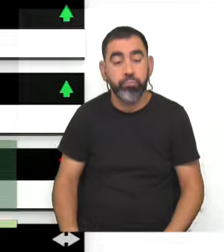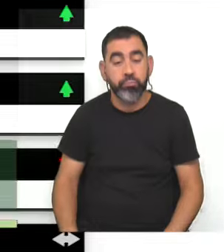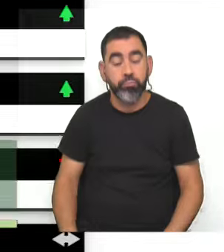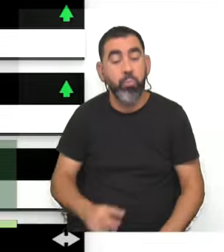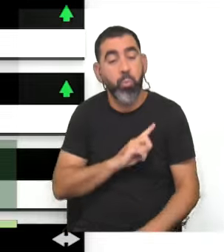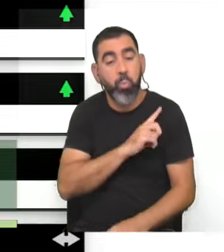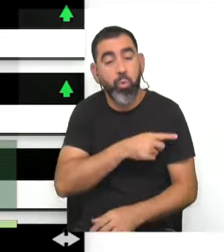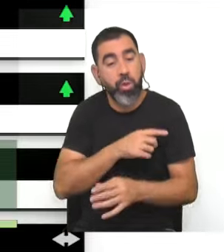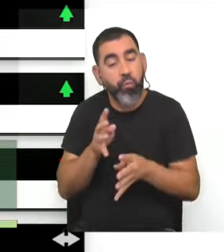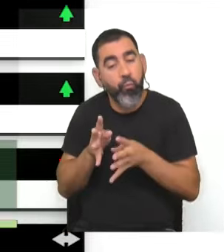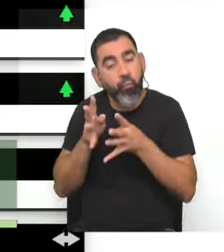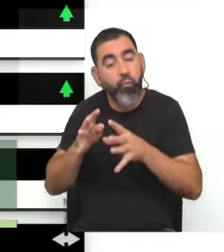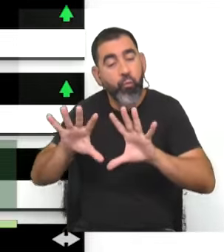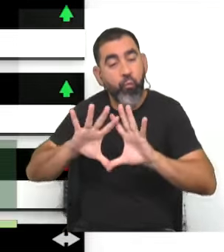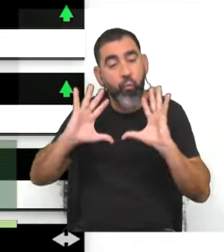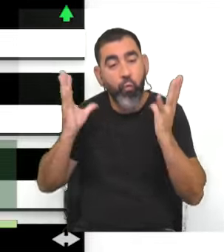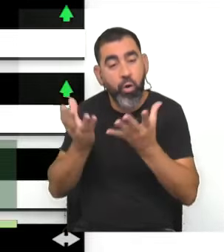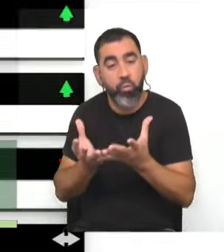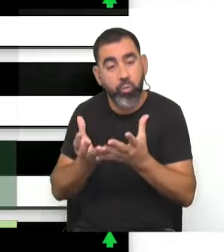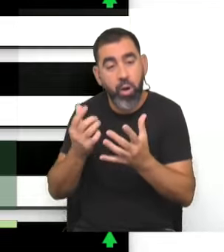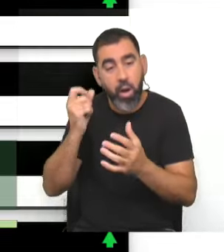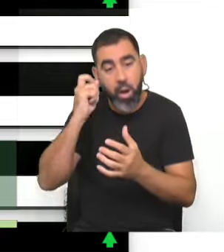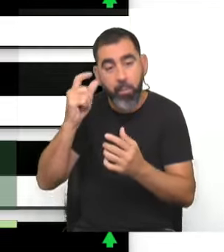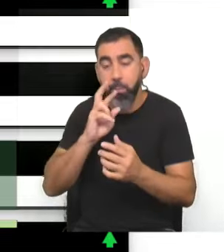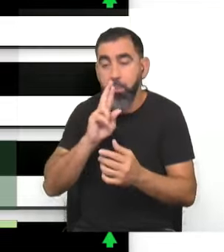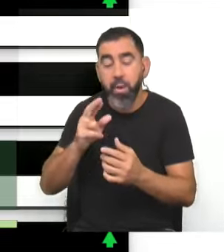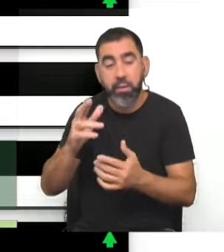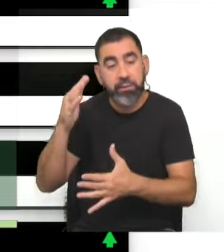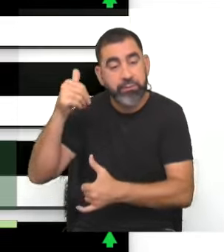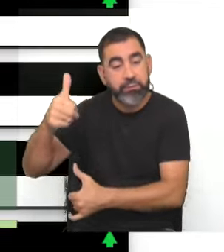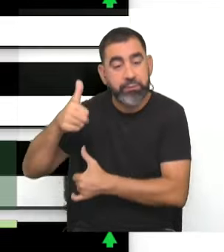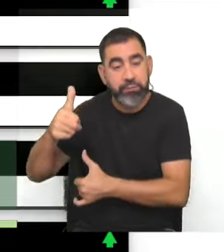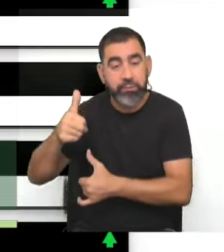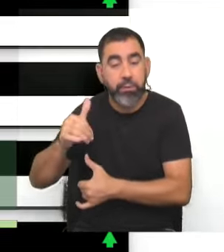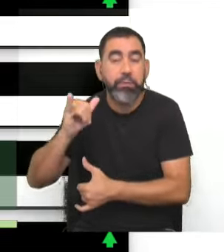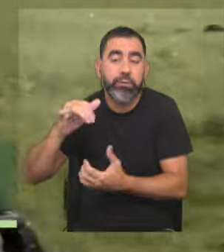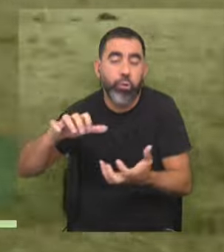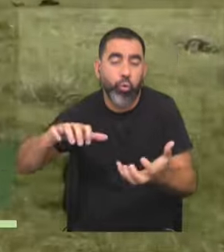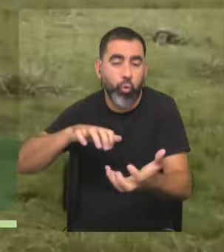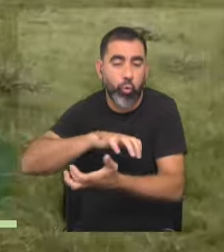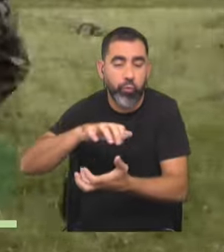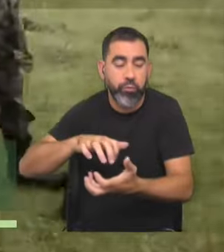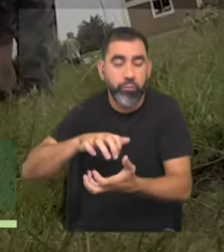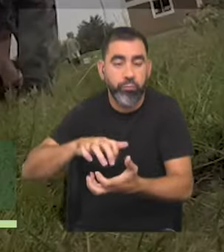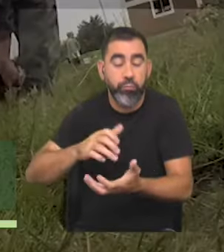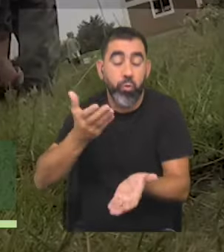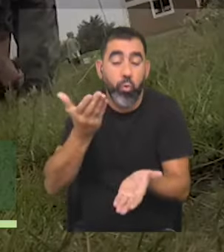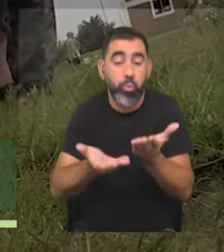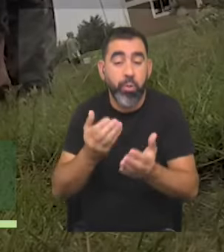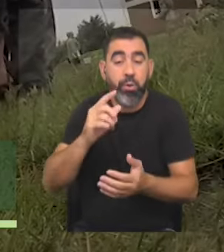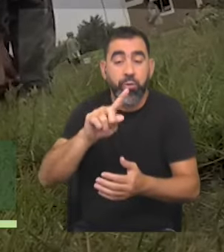poder de fuego global que mide anualmente la capacidad de respuesta militar ante hipótesis de conflicto se elabora comparando